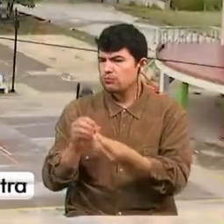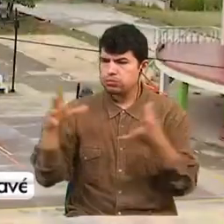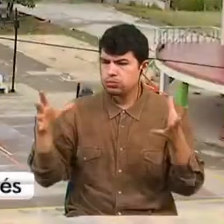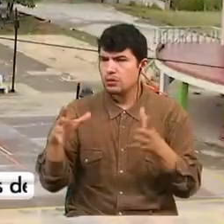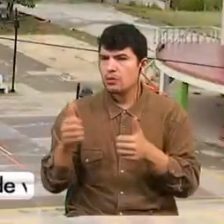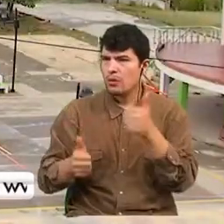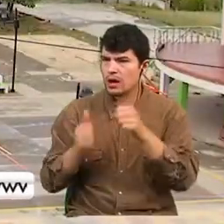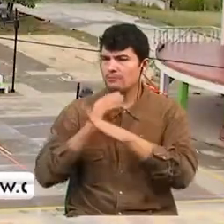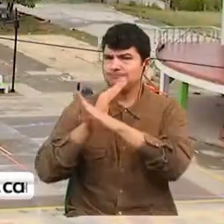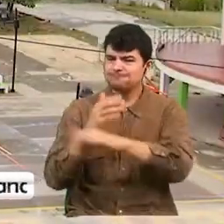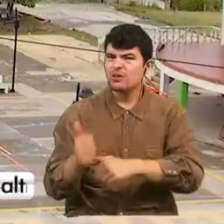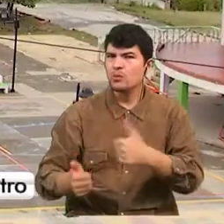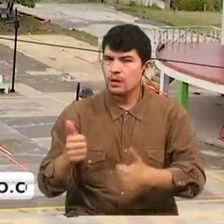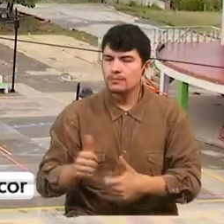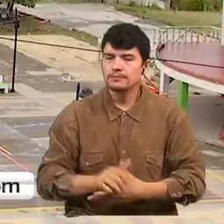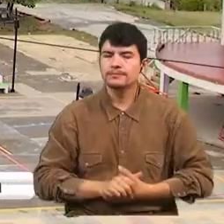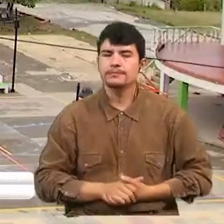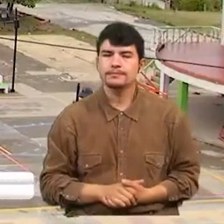atentados.